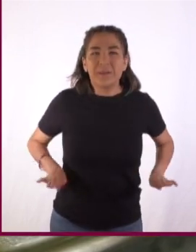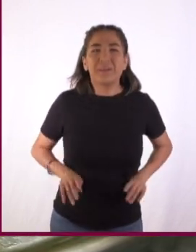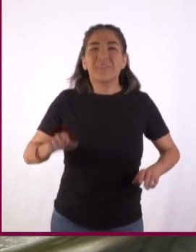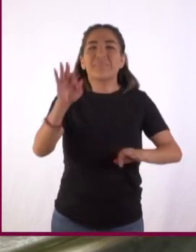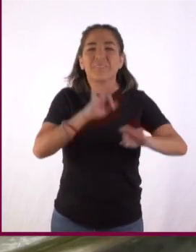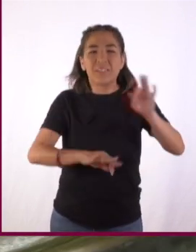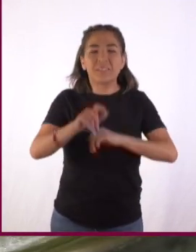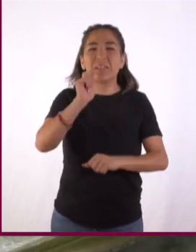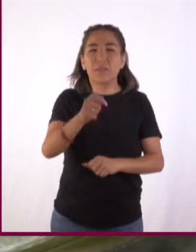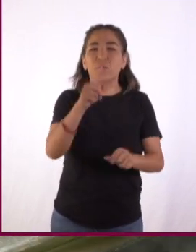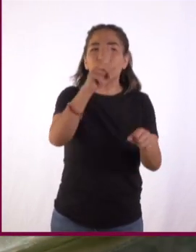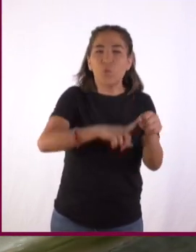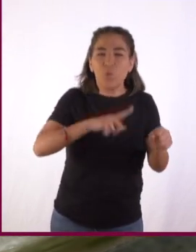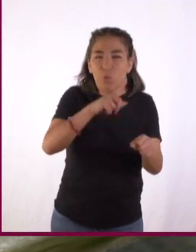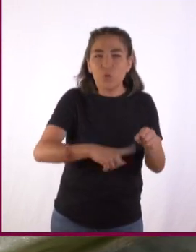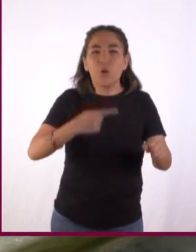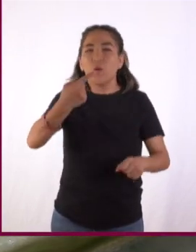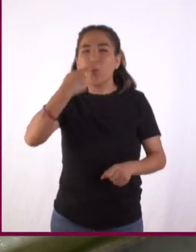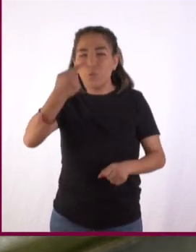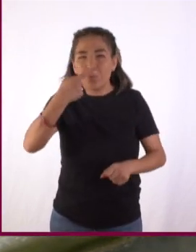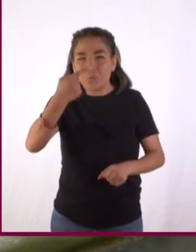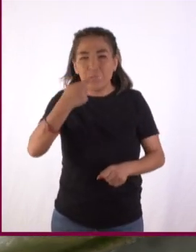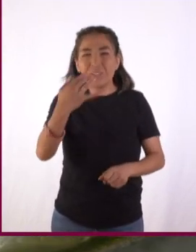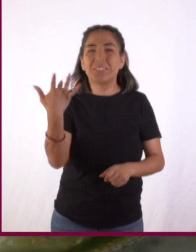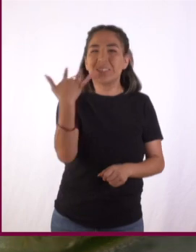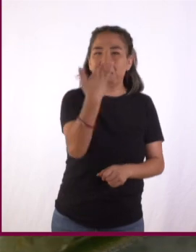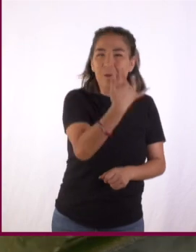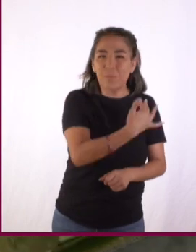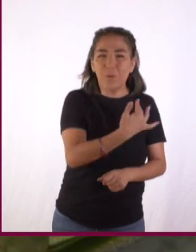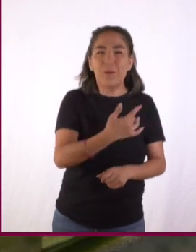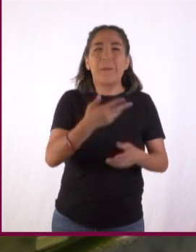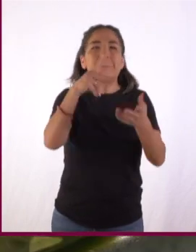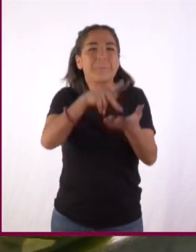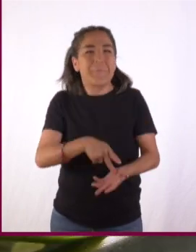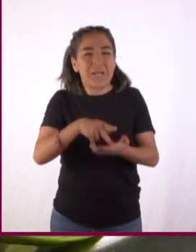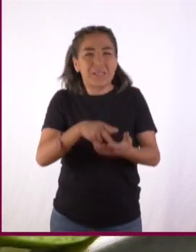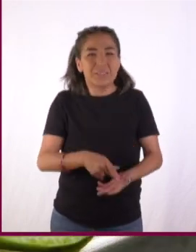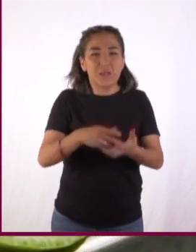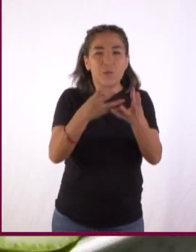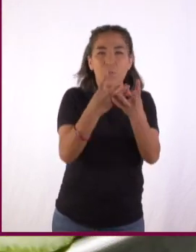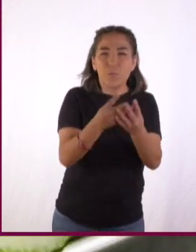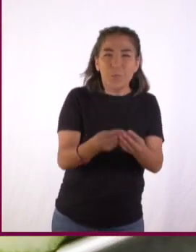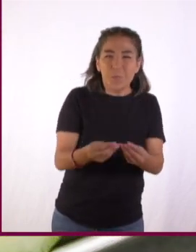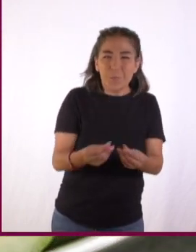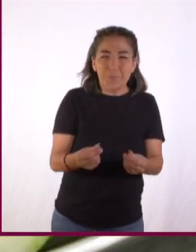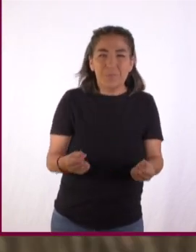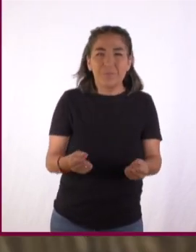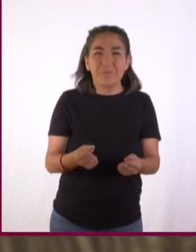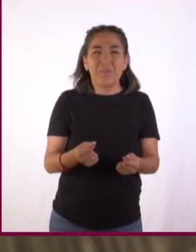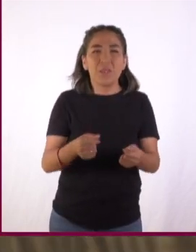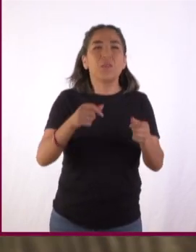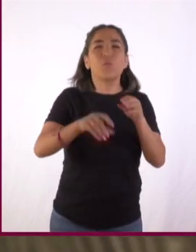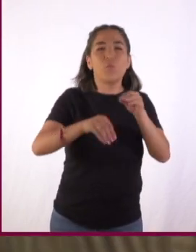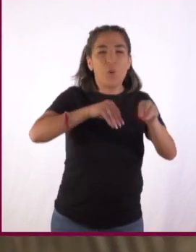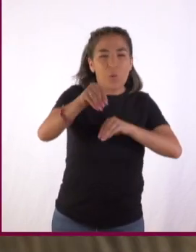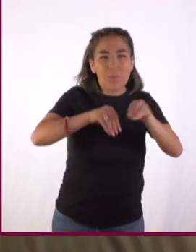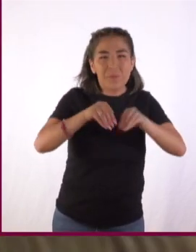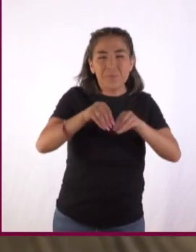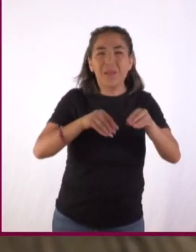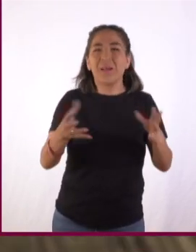de propiedades físicas los tenemos en el color, el olor, el sabor, la densidad, la solubilidad,